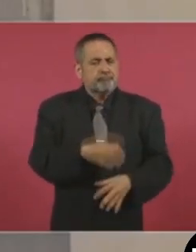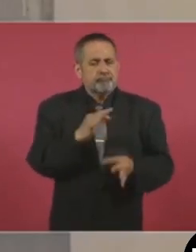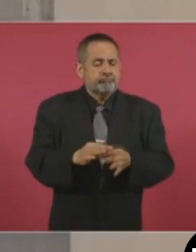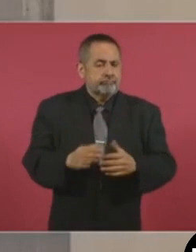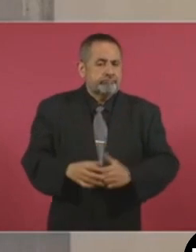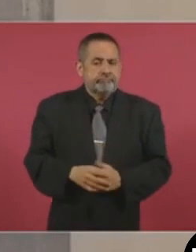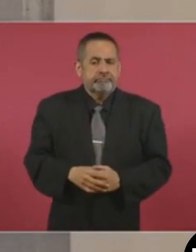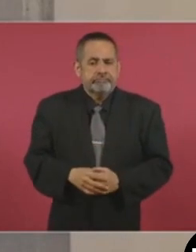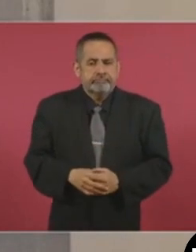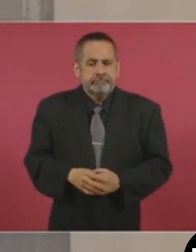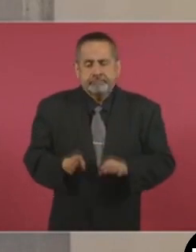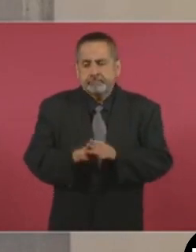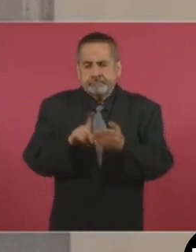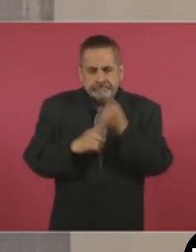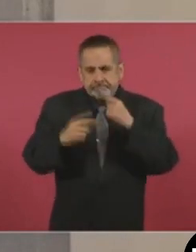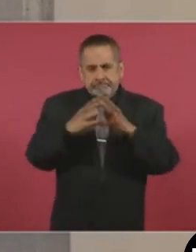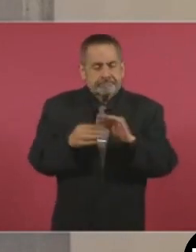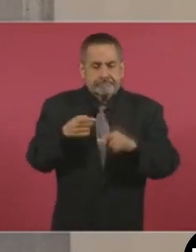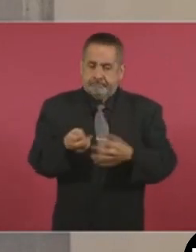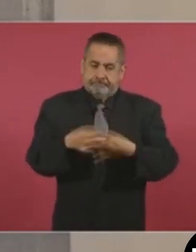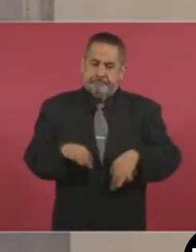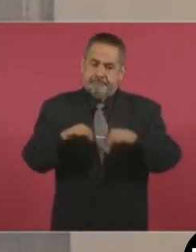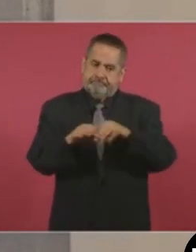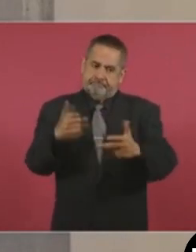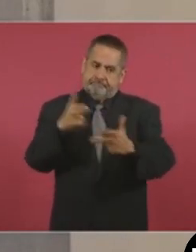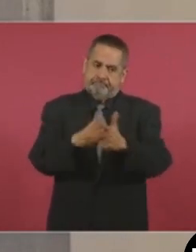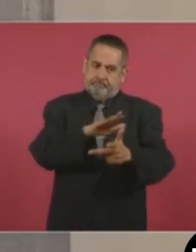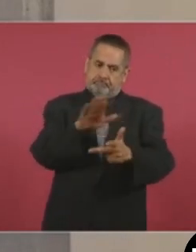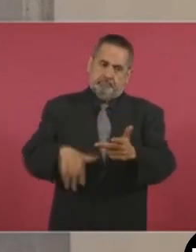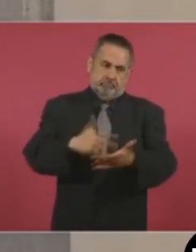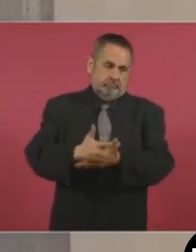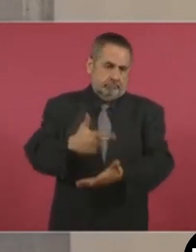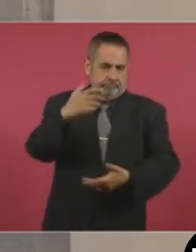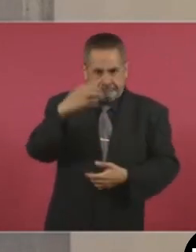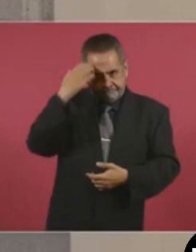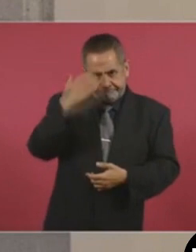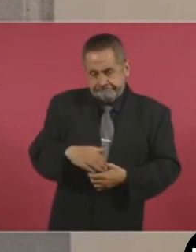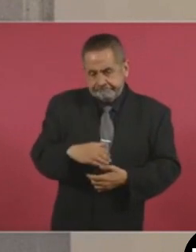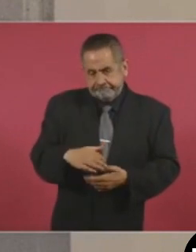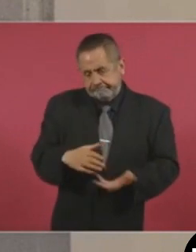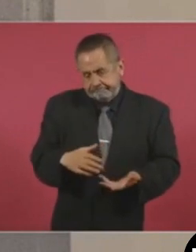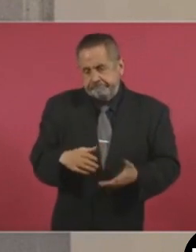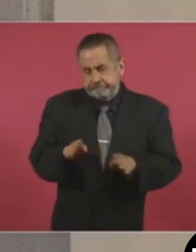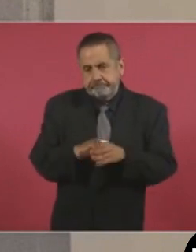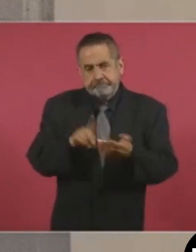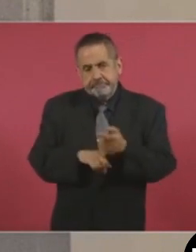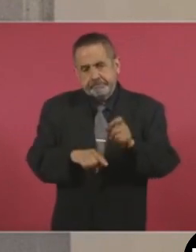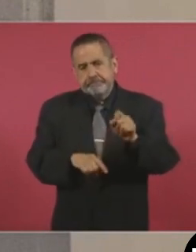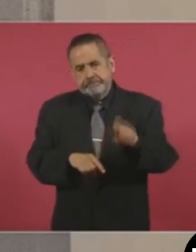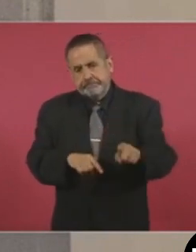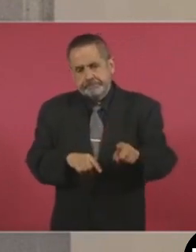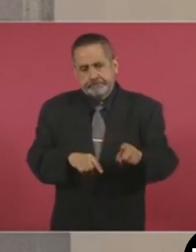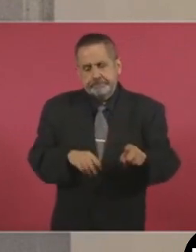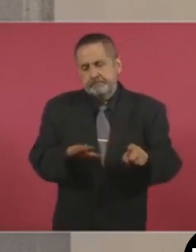en consideración de la trascendencia de un delito de tan alta gravedad como el que se cometió en